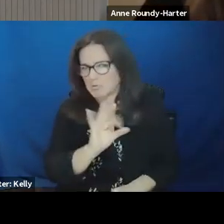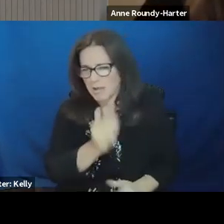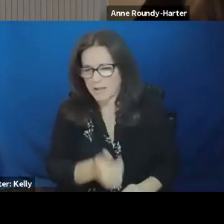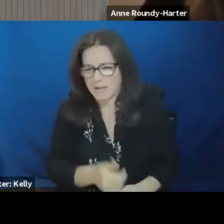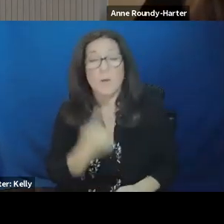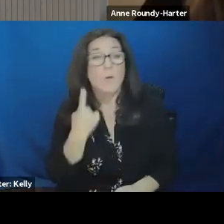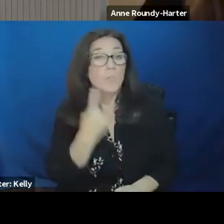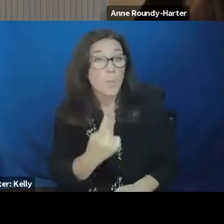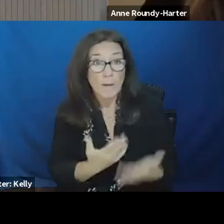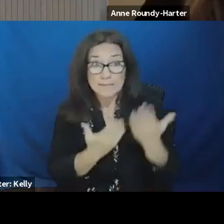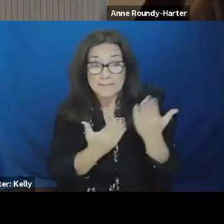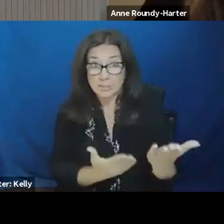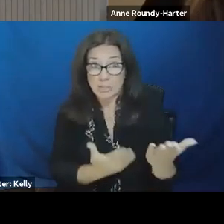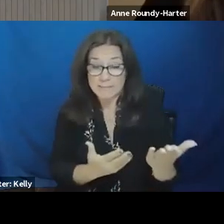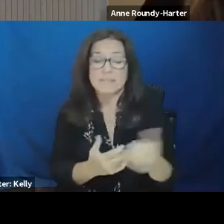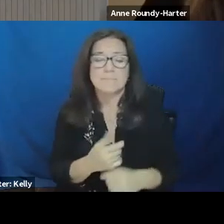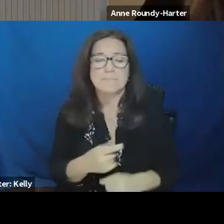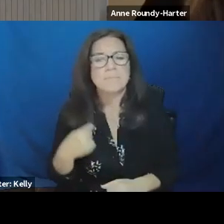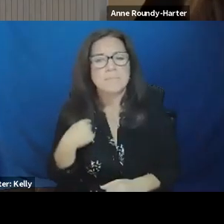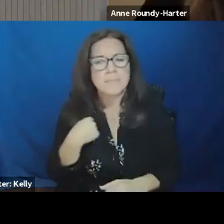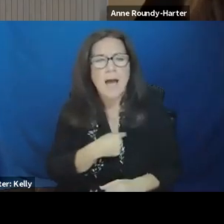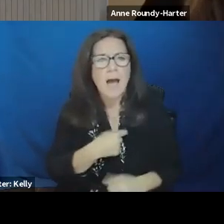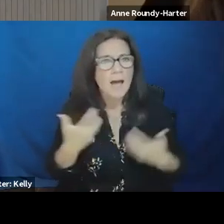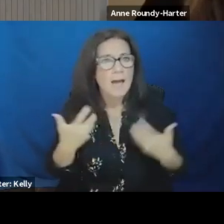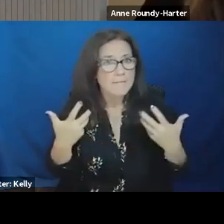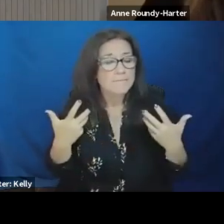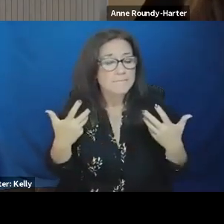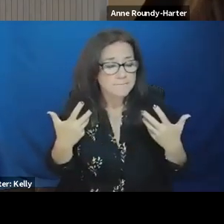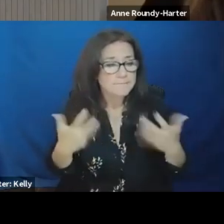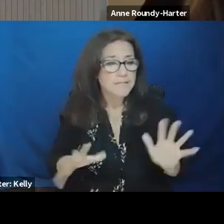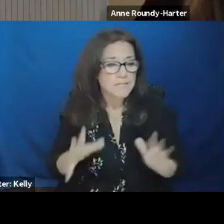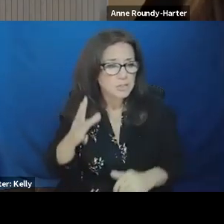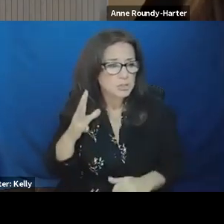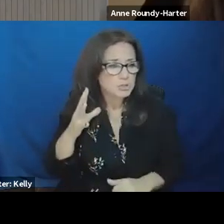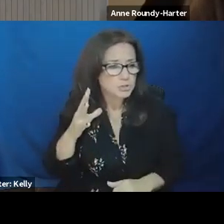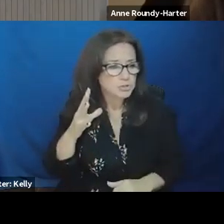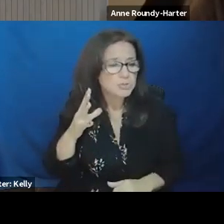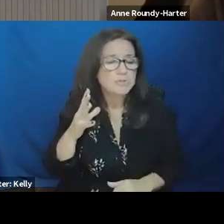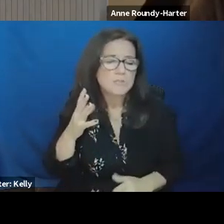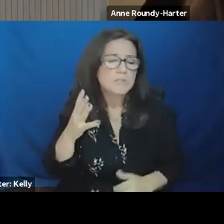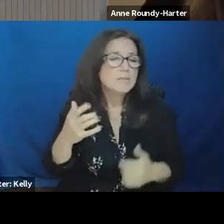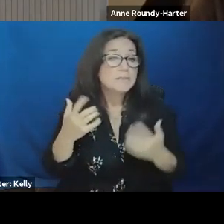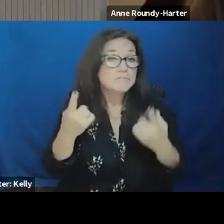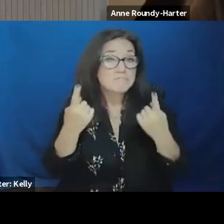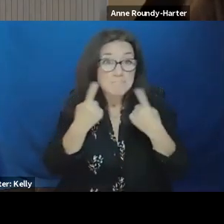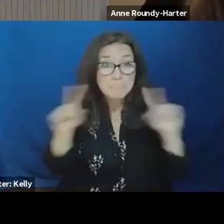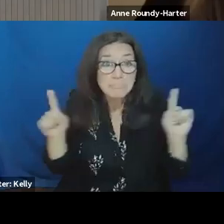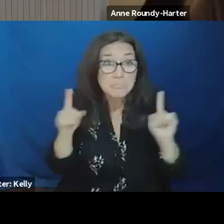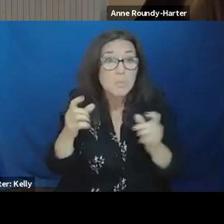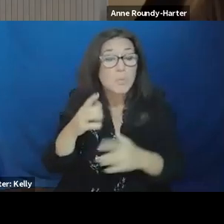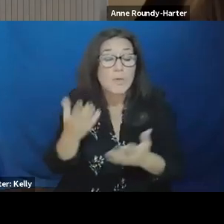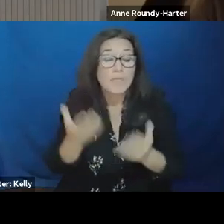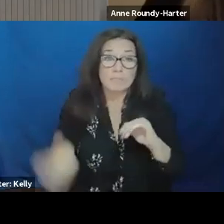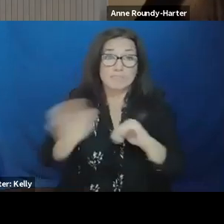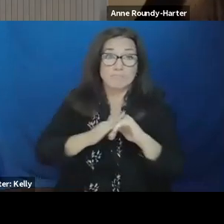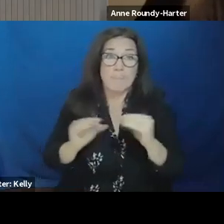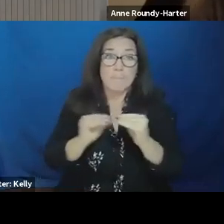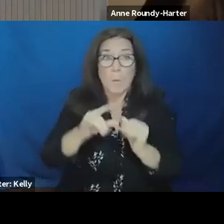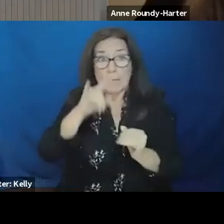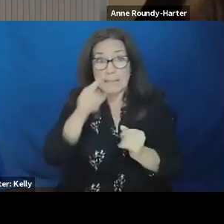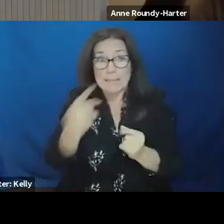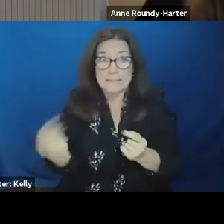inscripción en la escuela de verano podemos dejarles saber que ellos también pueden traer como un compañerito sobre todo cuando se trata de los